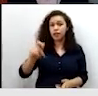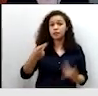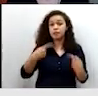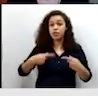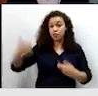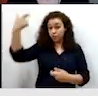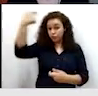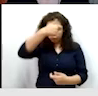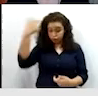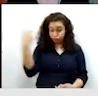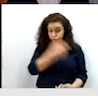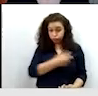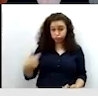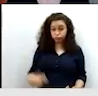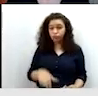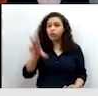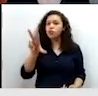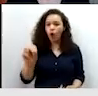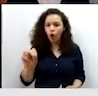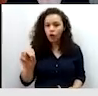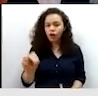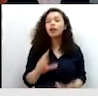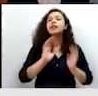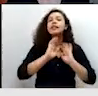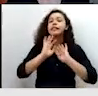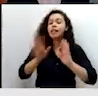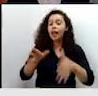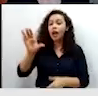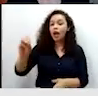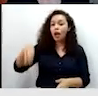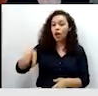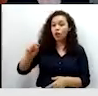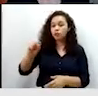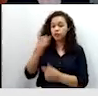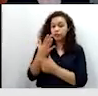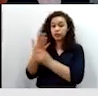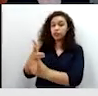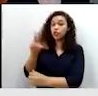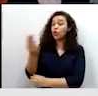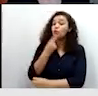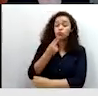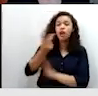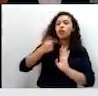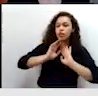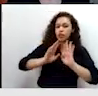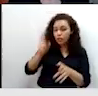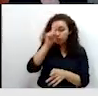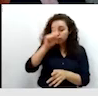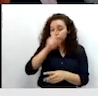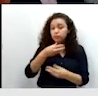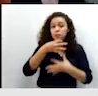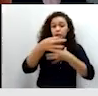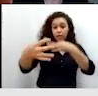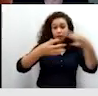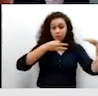personas. Eso ya está establecido por la OMS. También nosotros ya hemos emitido ese tipo de recomendaciones